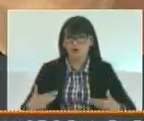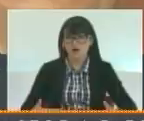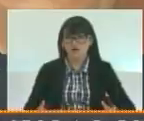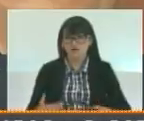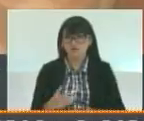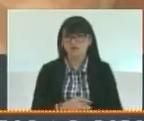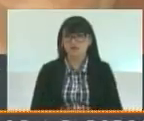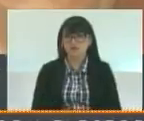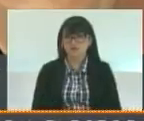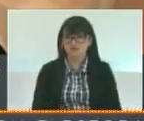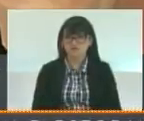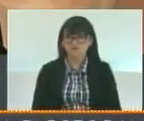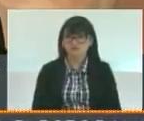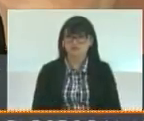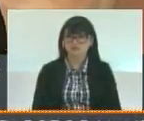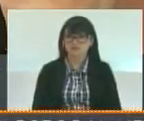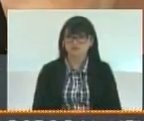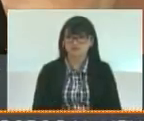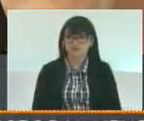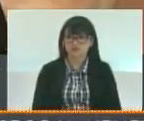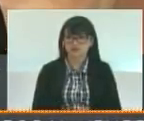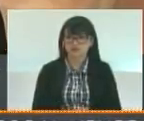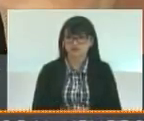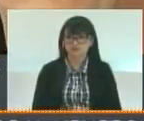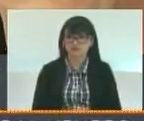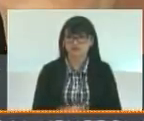que pretende el gobierno de Canadá